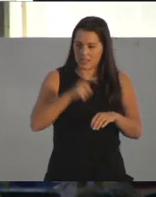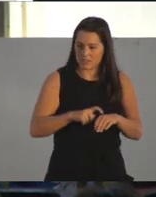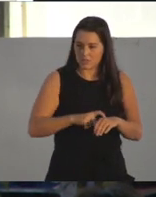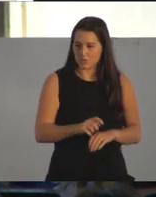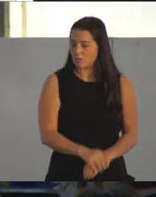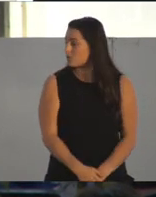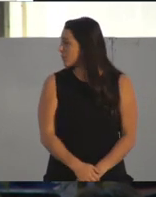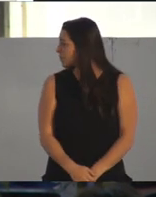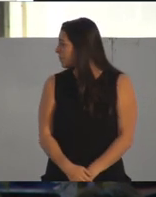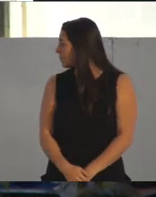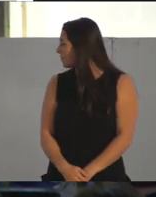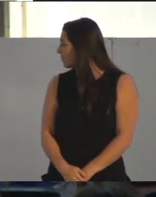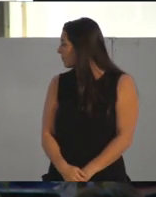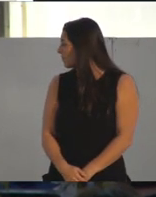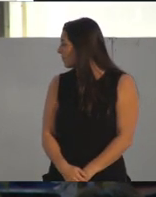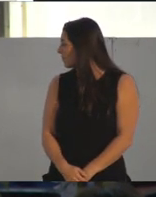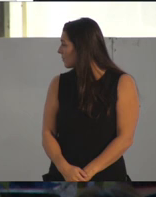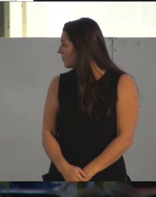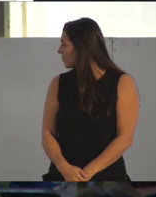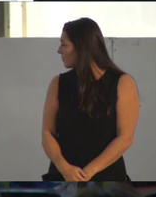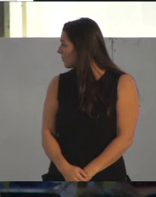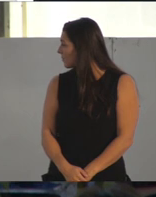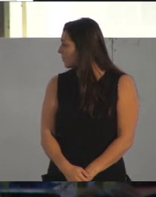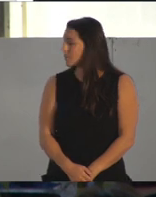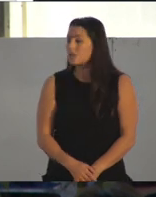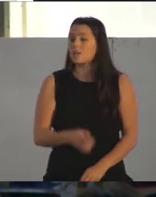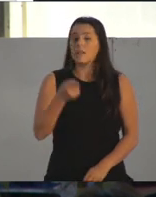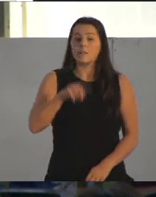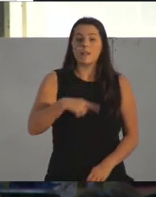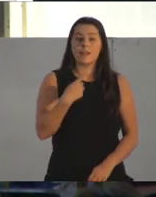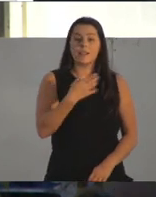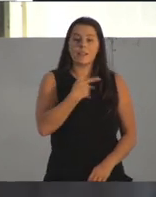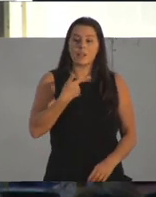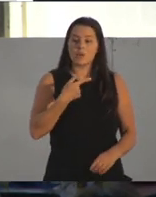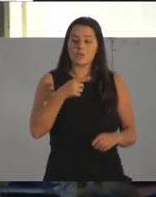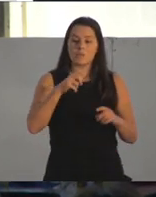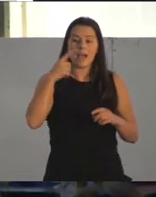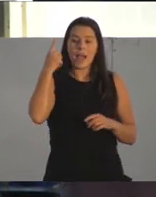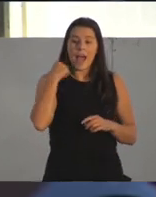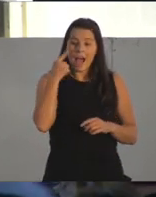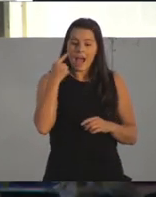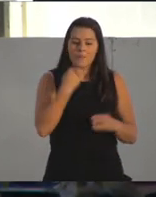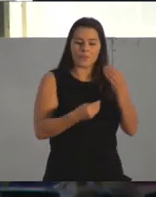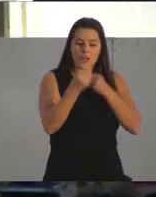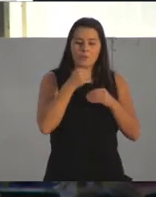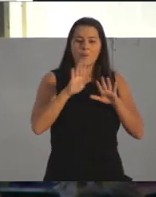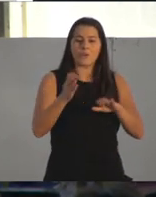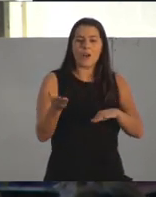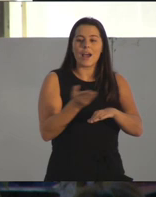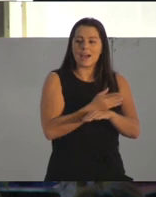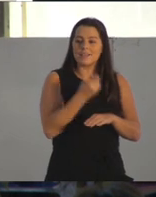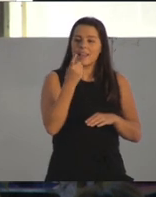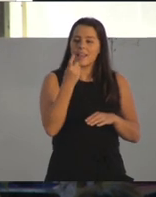No puedo pasar a hablar de alimentos sin antes hablar de la postura. El doctor Metayer ya nos decía, hay que evitar esas posturas